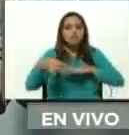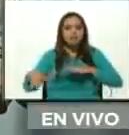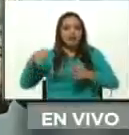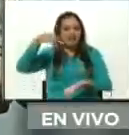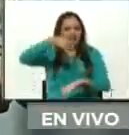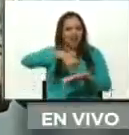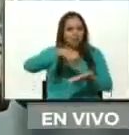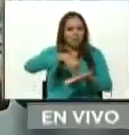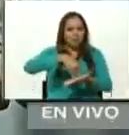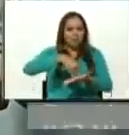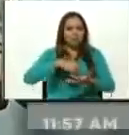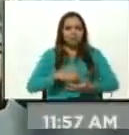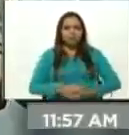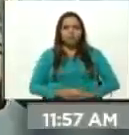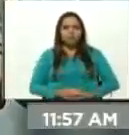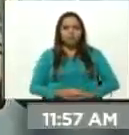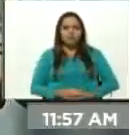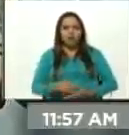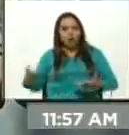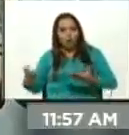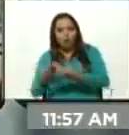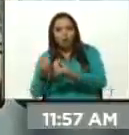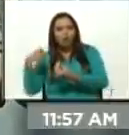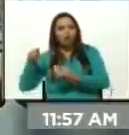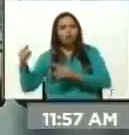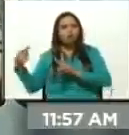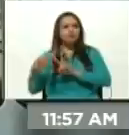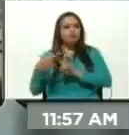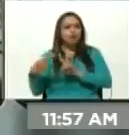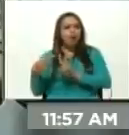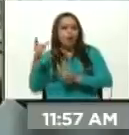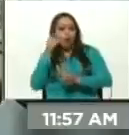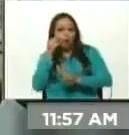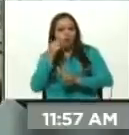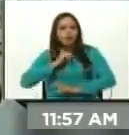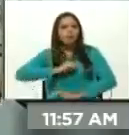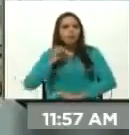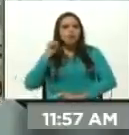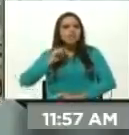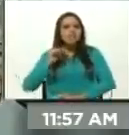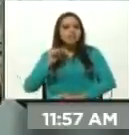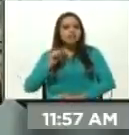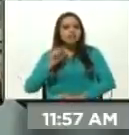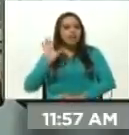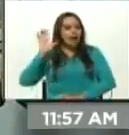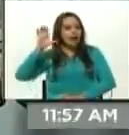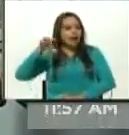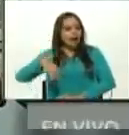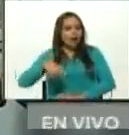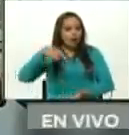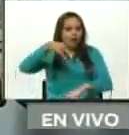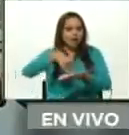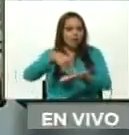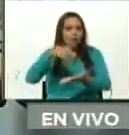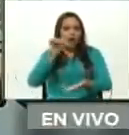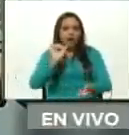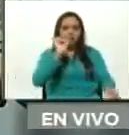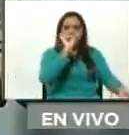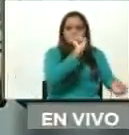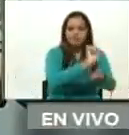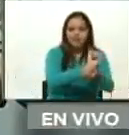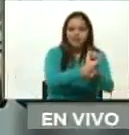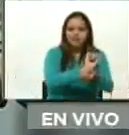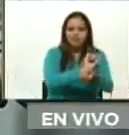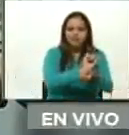Joel Rodríguez y Radamel Castillo, de la Policía del Estado Carabobo, se les condenó por